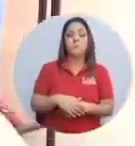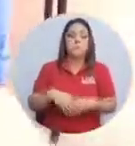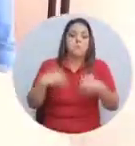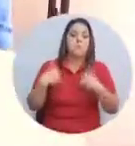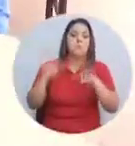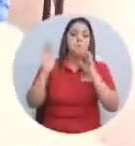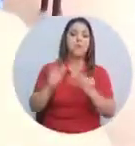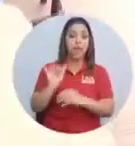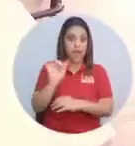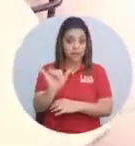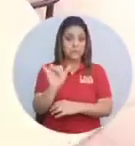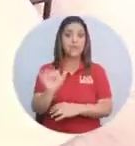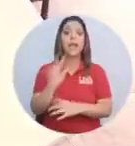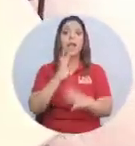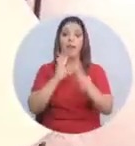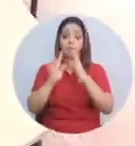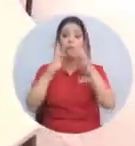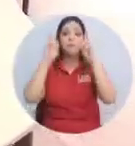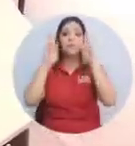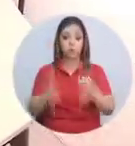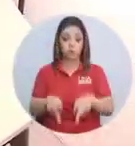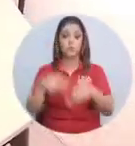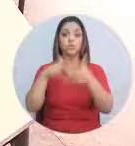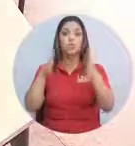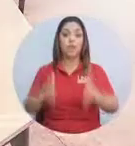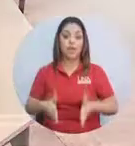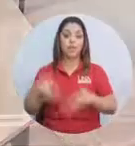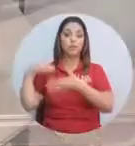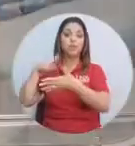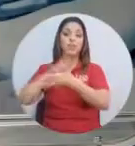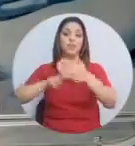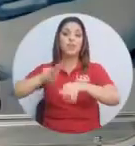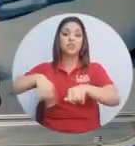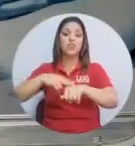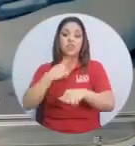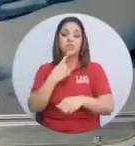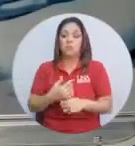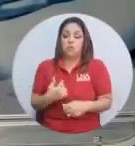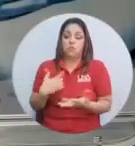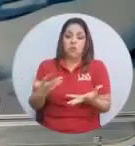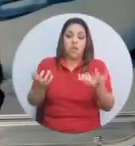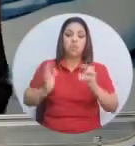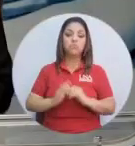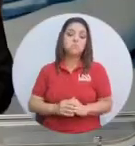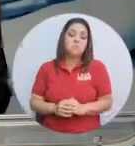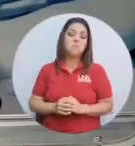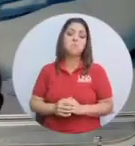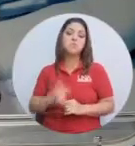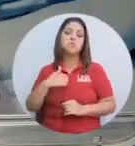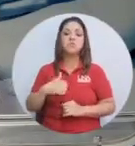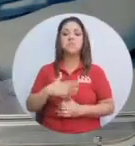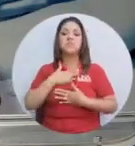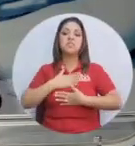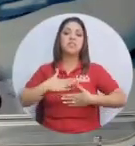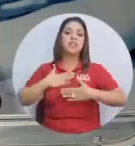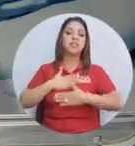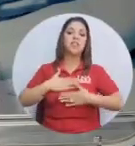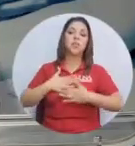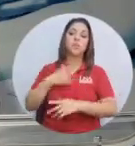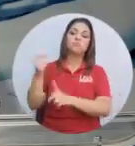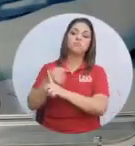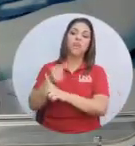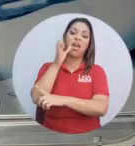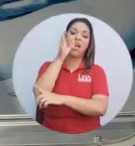personas, estudiantes en estudios de la Universidad Nacional. Es que me dio la gana. Es que me pareció bonito y me pareció